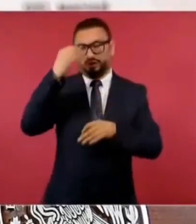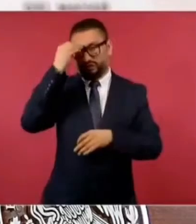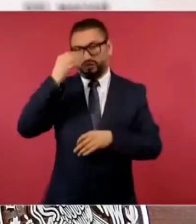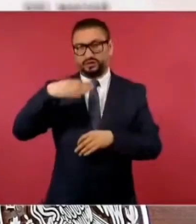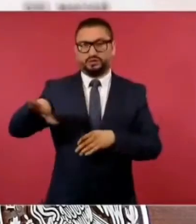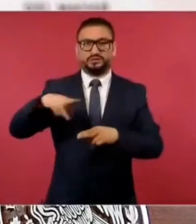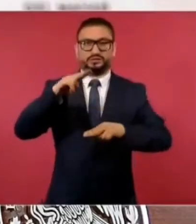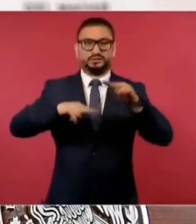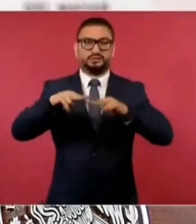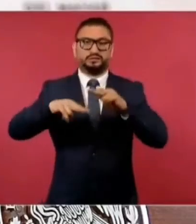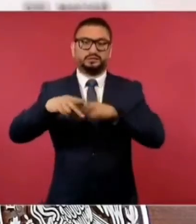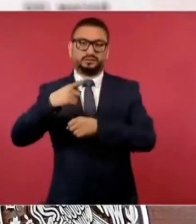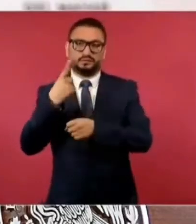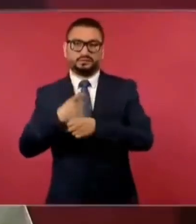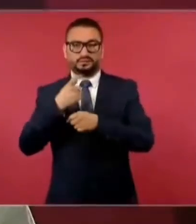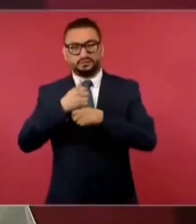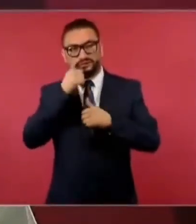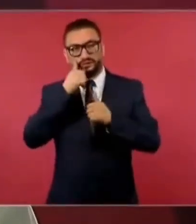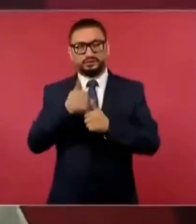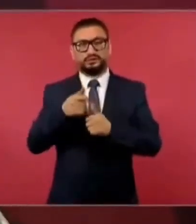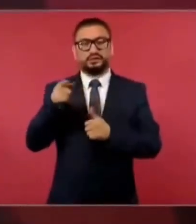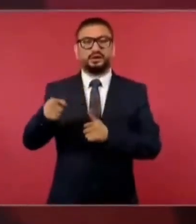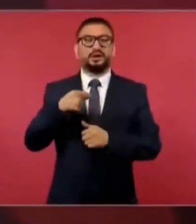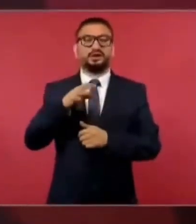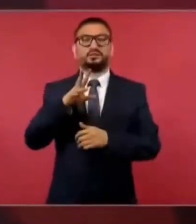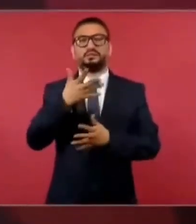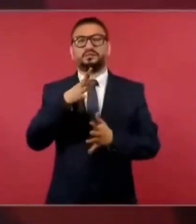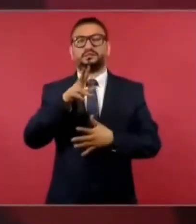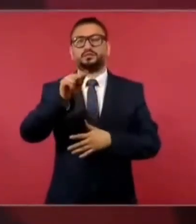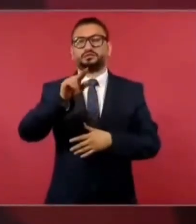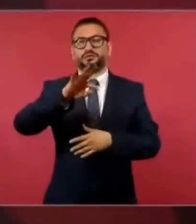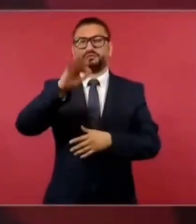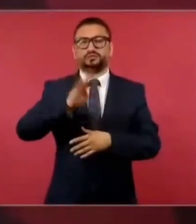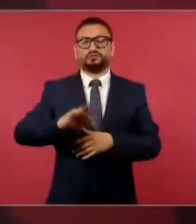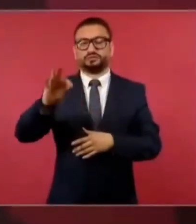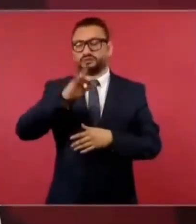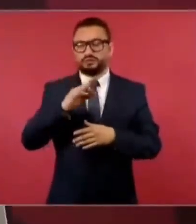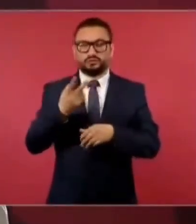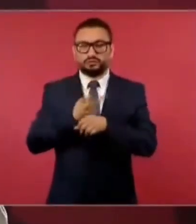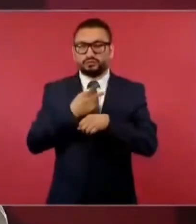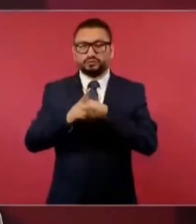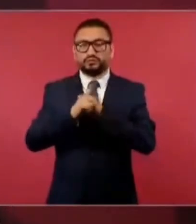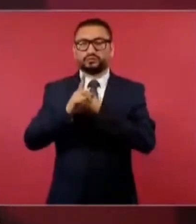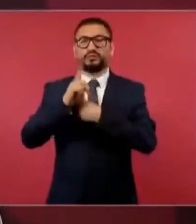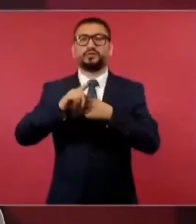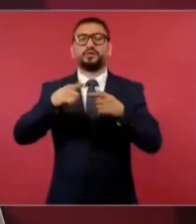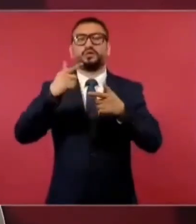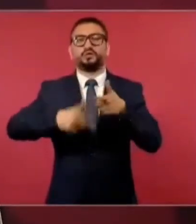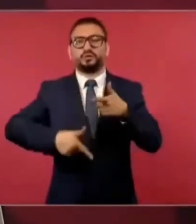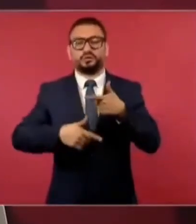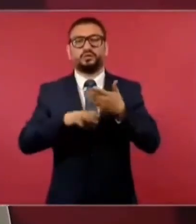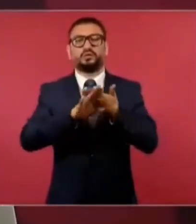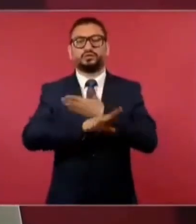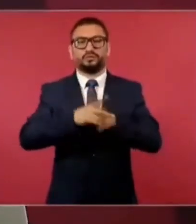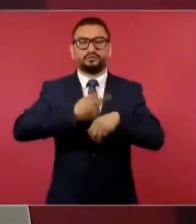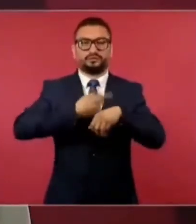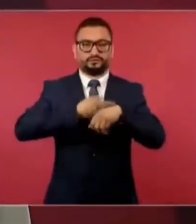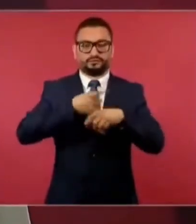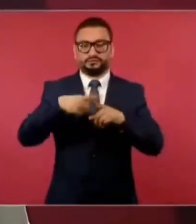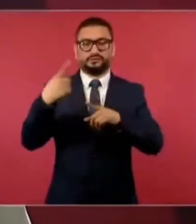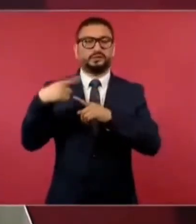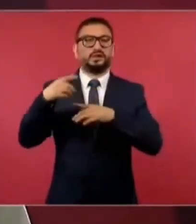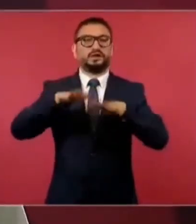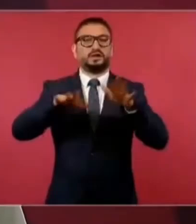primer nivel de atención donde se pueden resolver el 80% de los padecimientos o detener la evolución de las enfermedades.